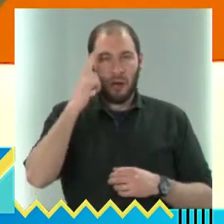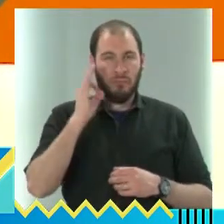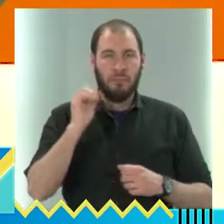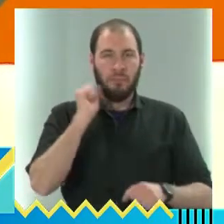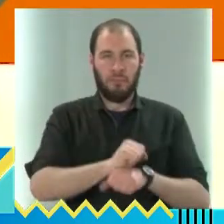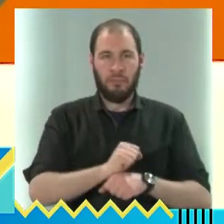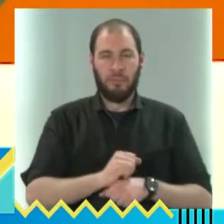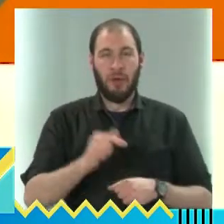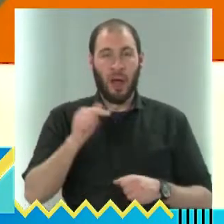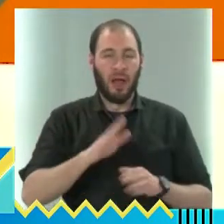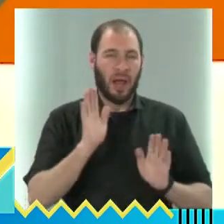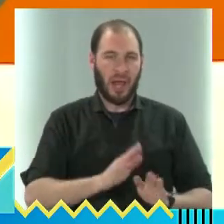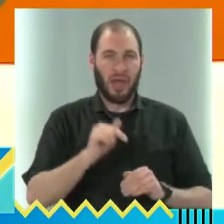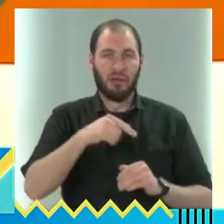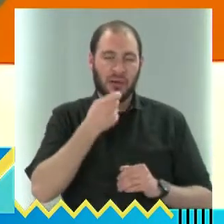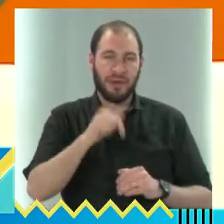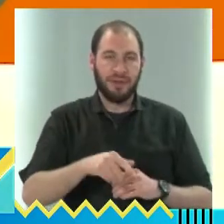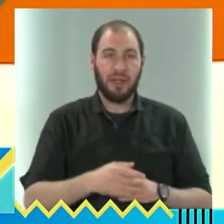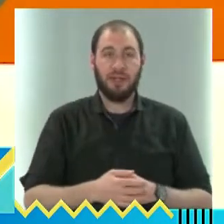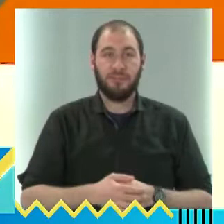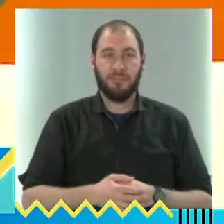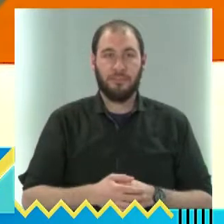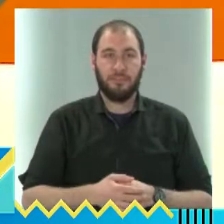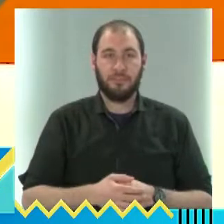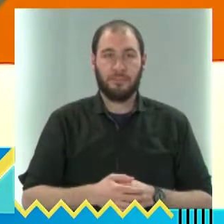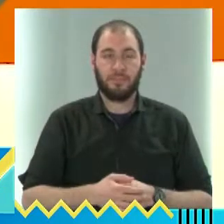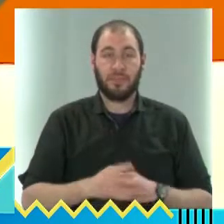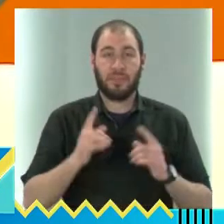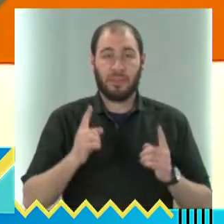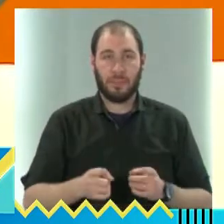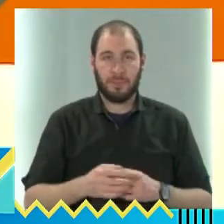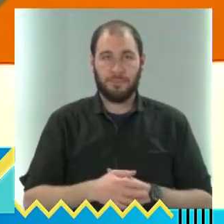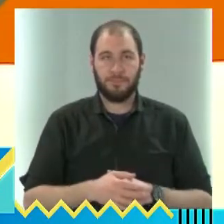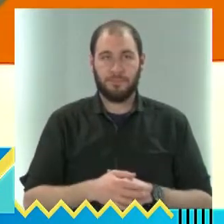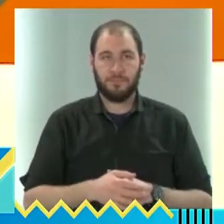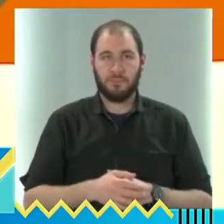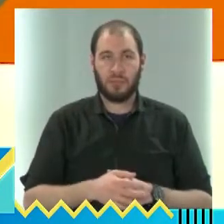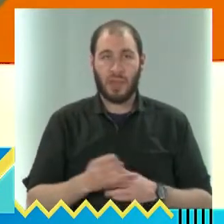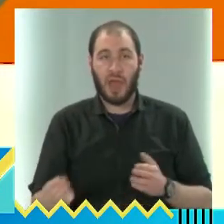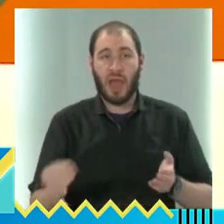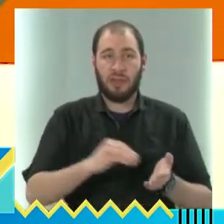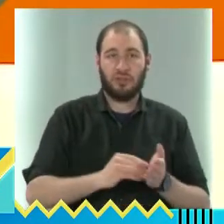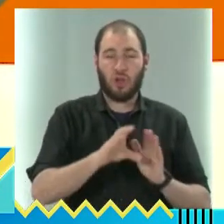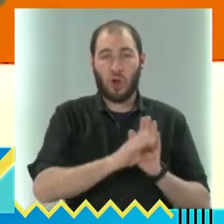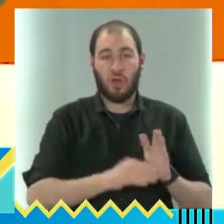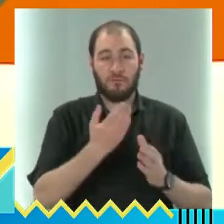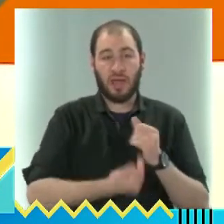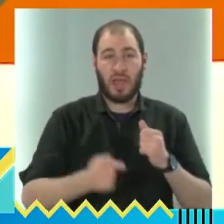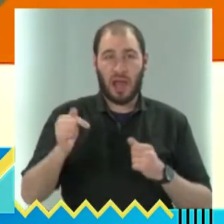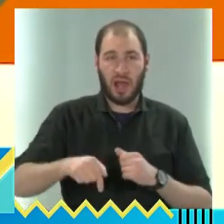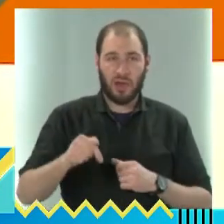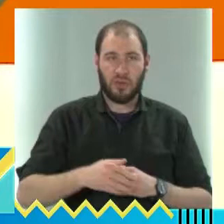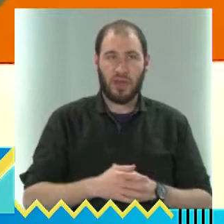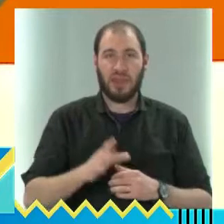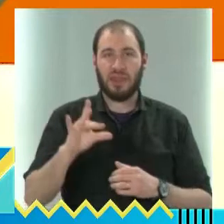arresto, que es lo que se mantiene en este caso. Y fue una incorporación al Código de Faltas actual